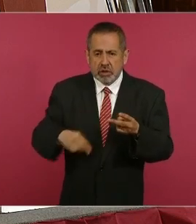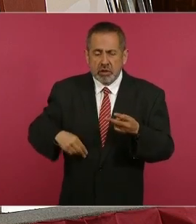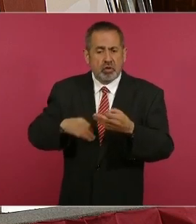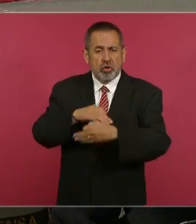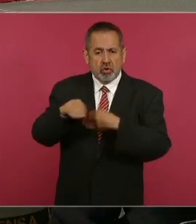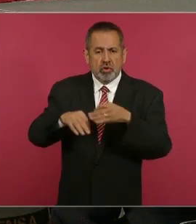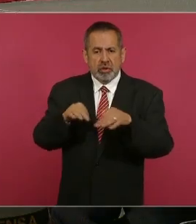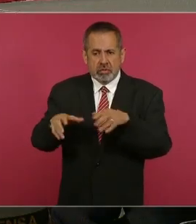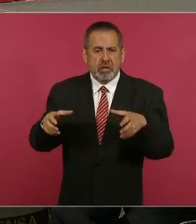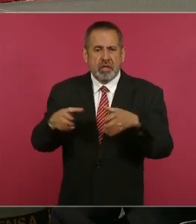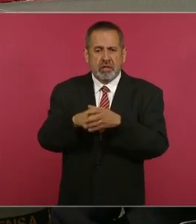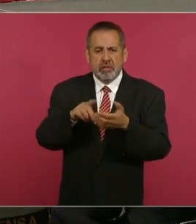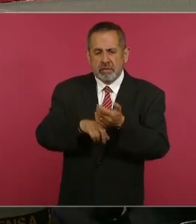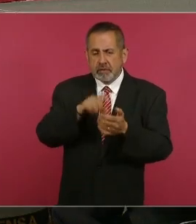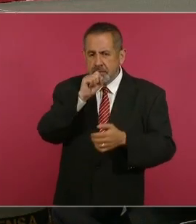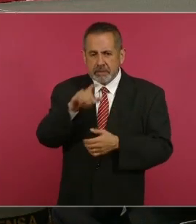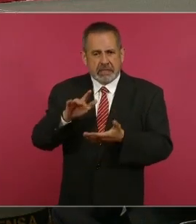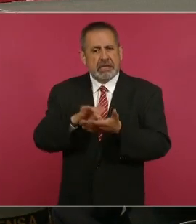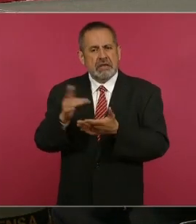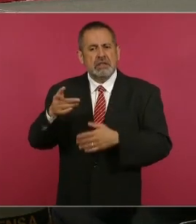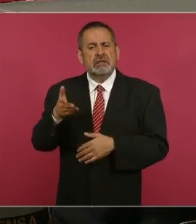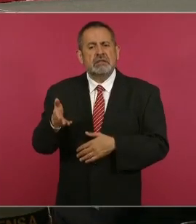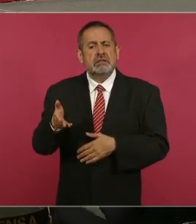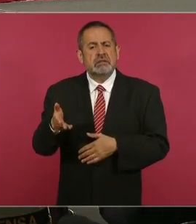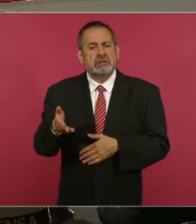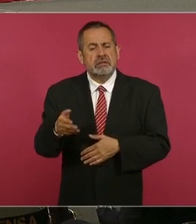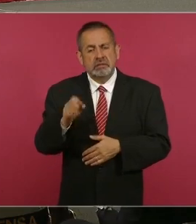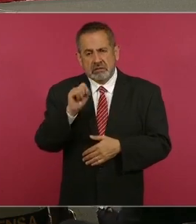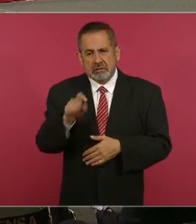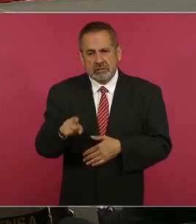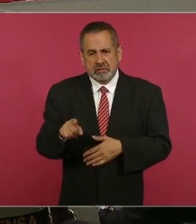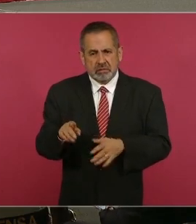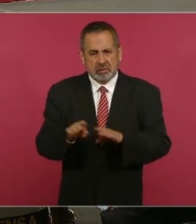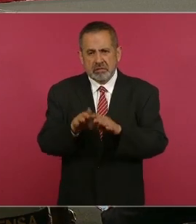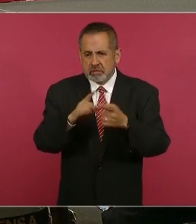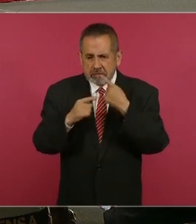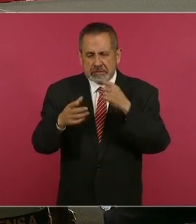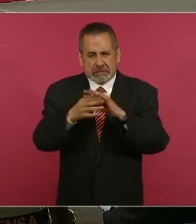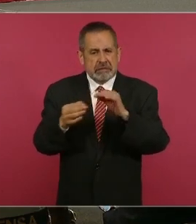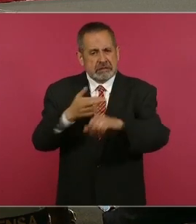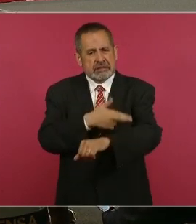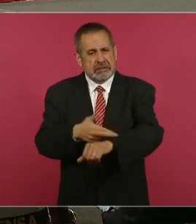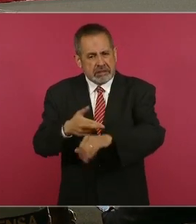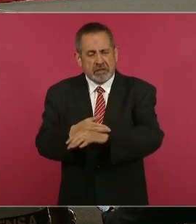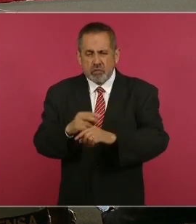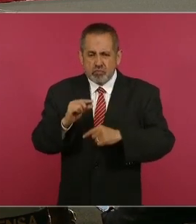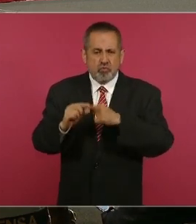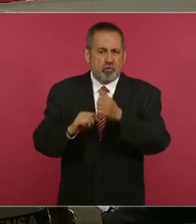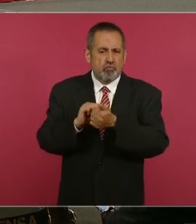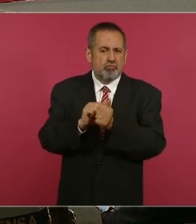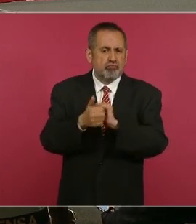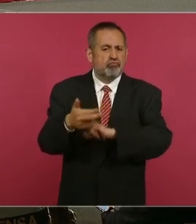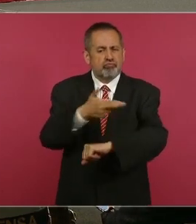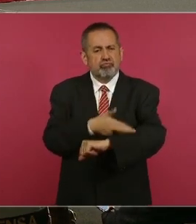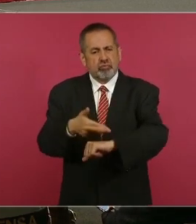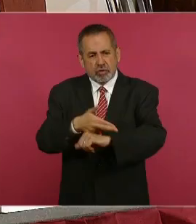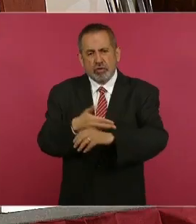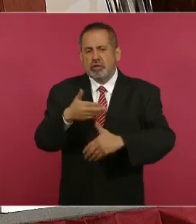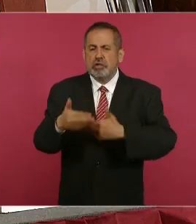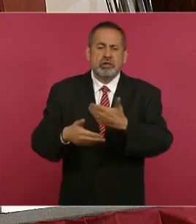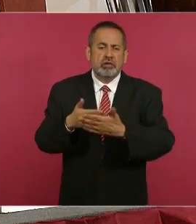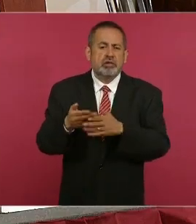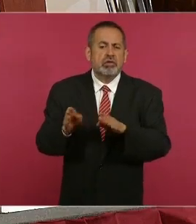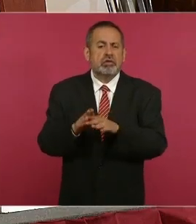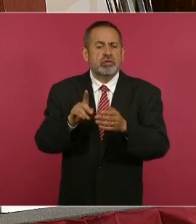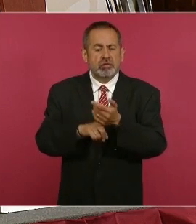Y pues agradecerle también a usted que de manera inmediata, pues poco a poco se